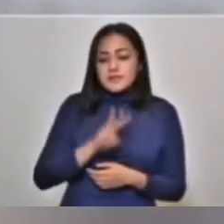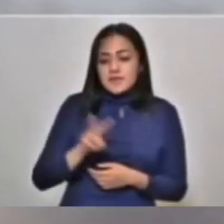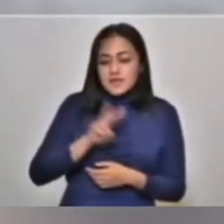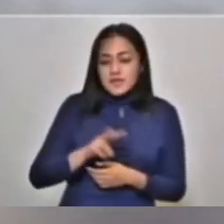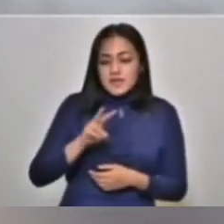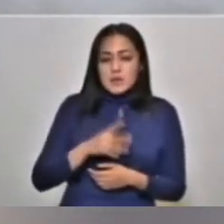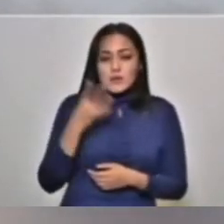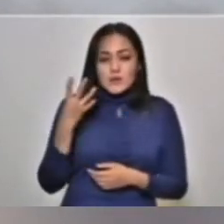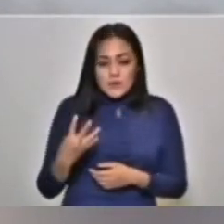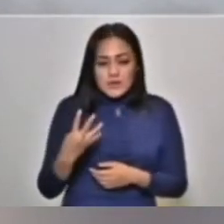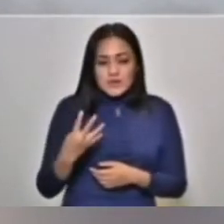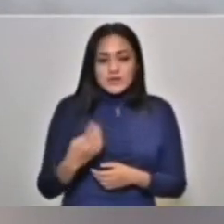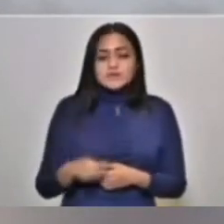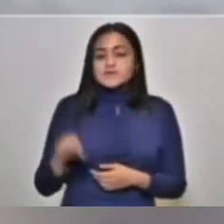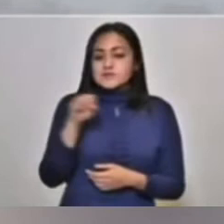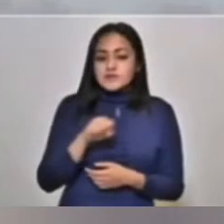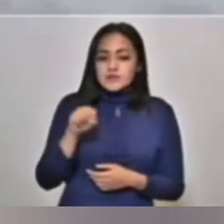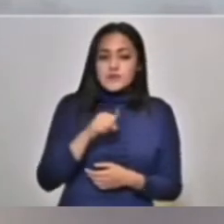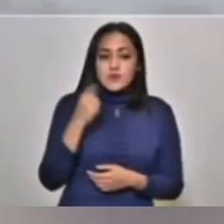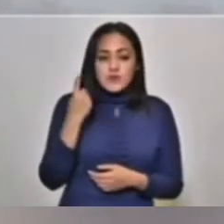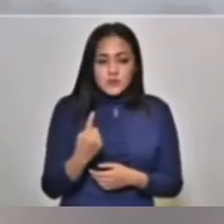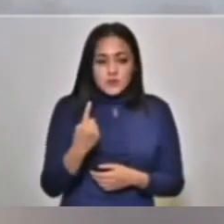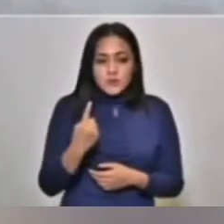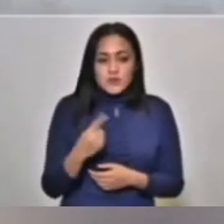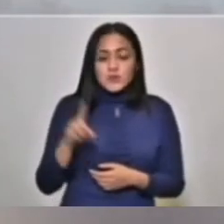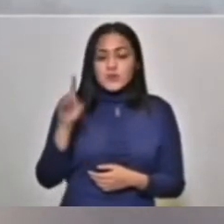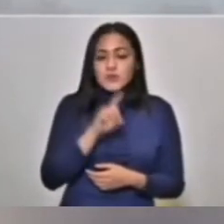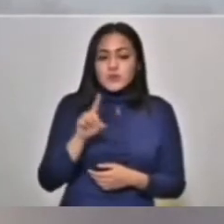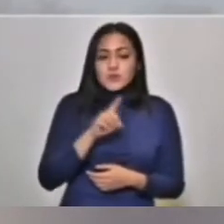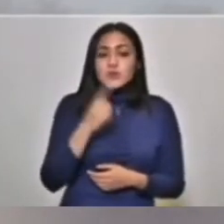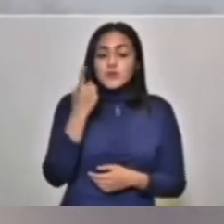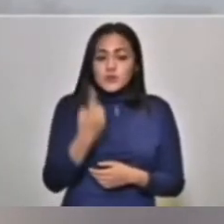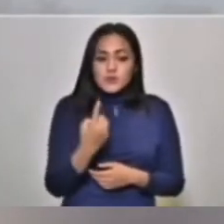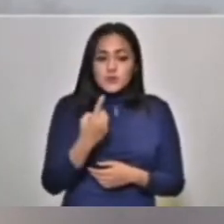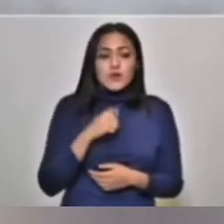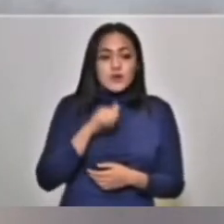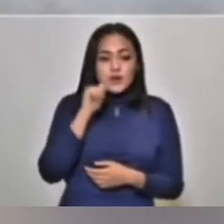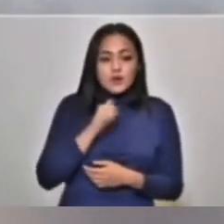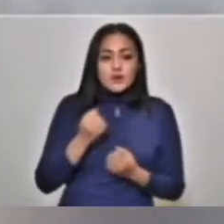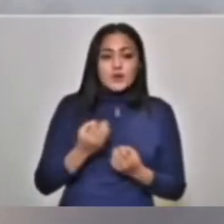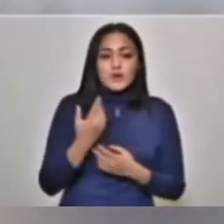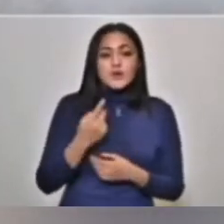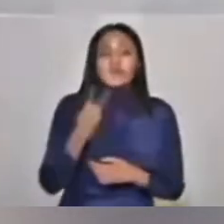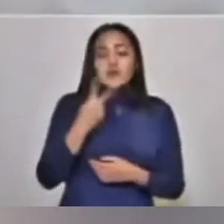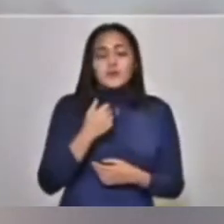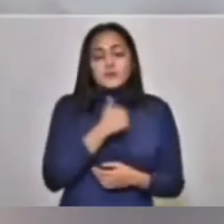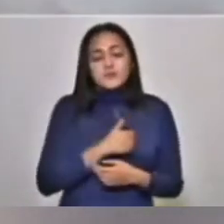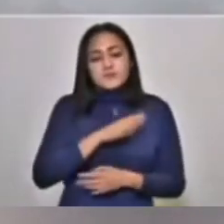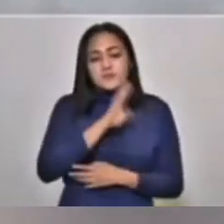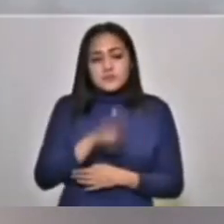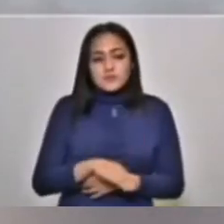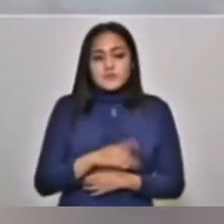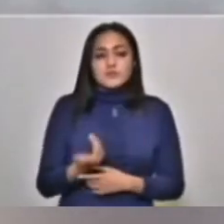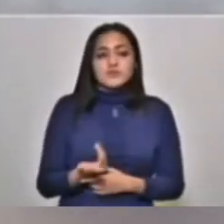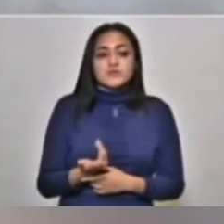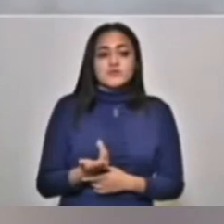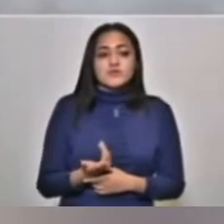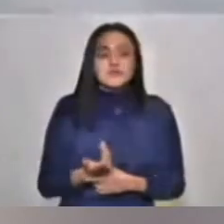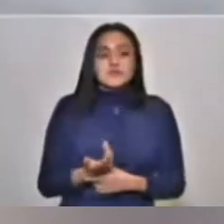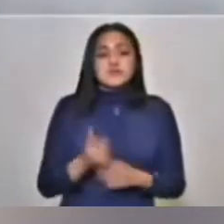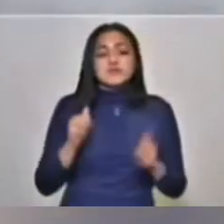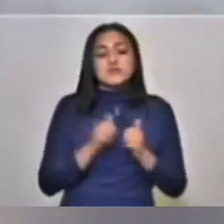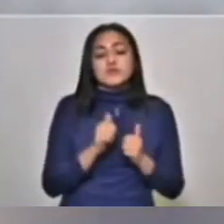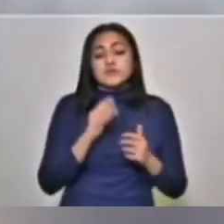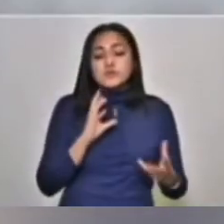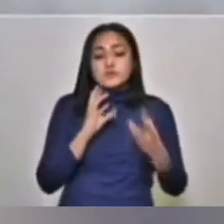4 del sábado 1 del domingo 1 y ayer por la noche dos lamentables defunciones con un